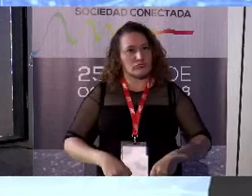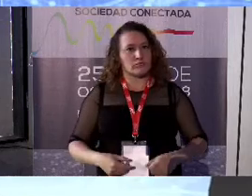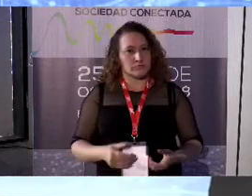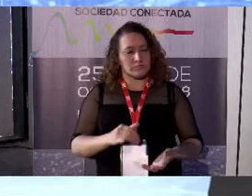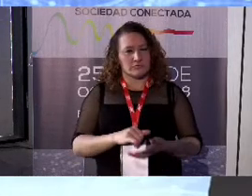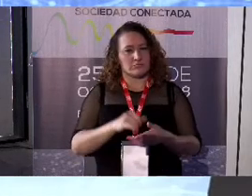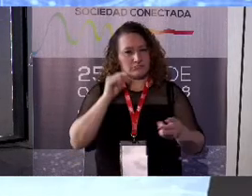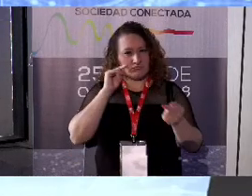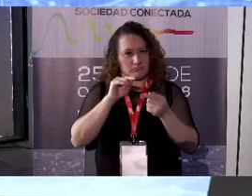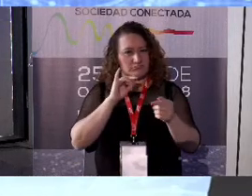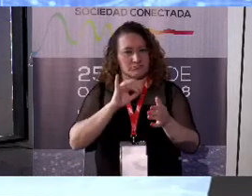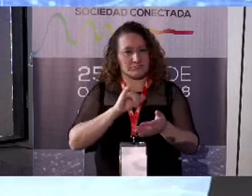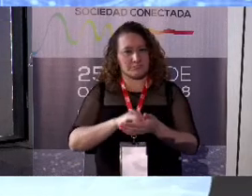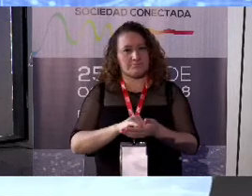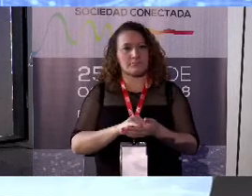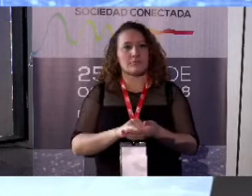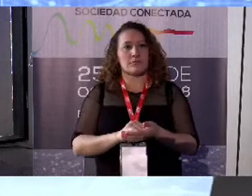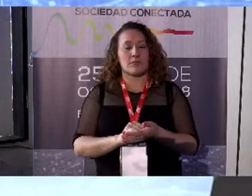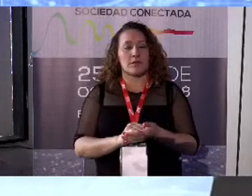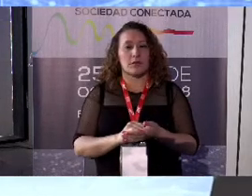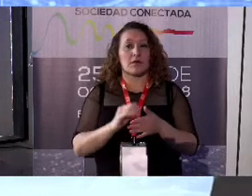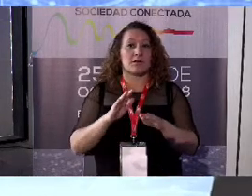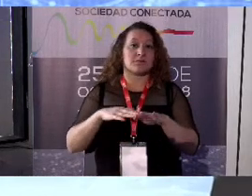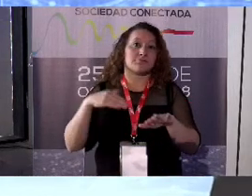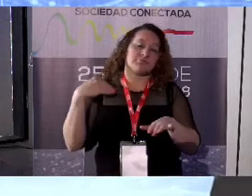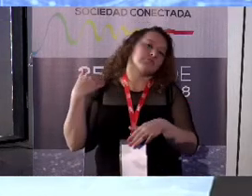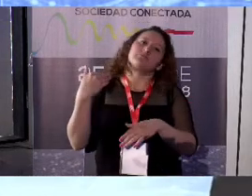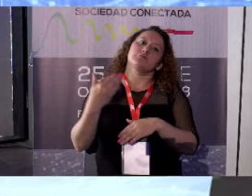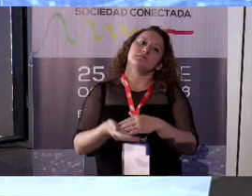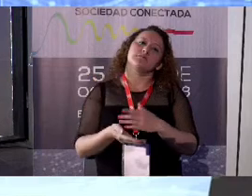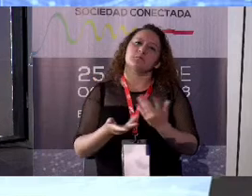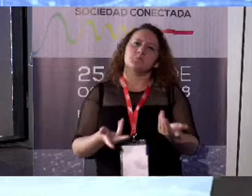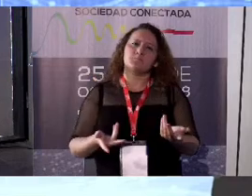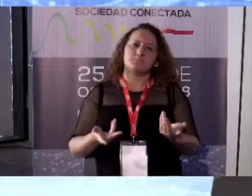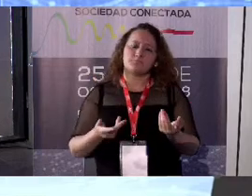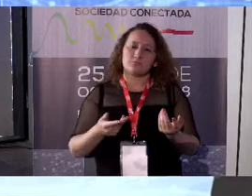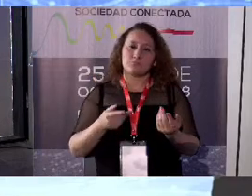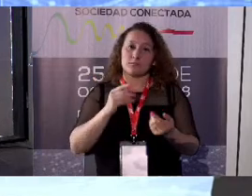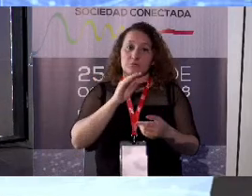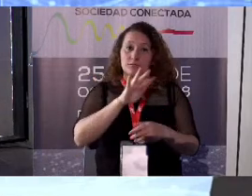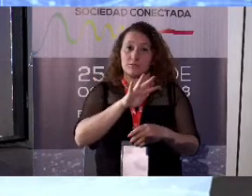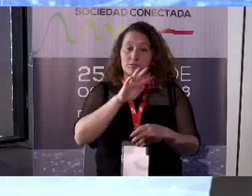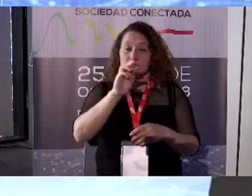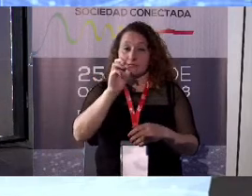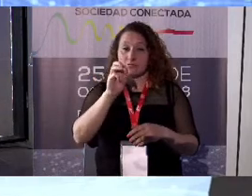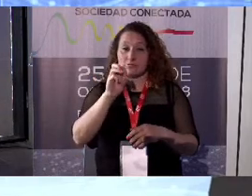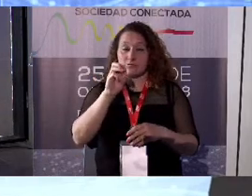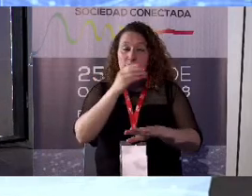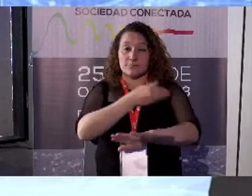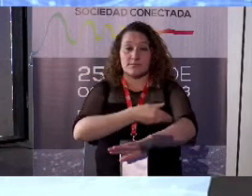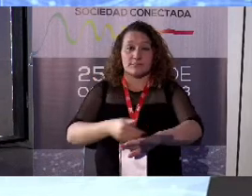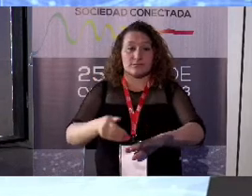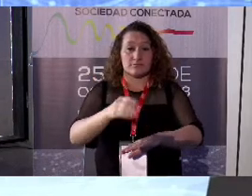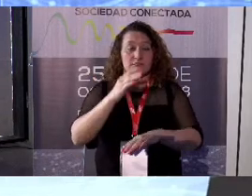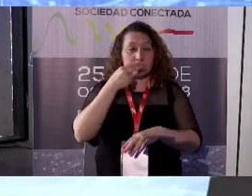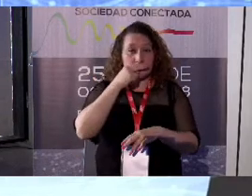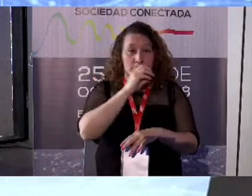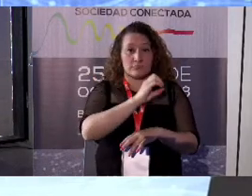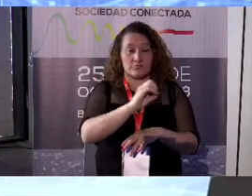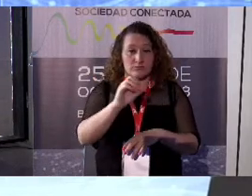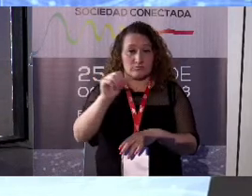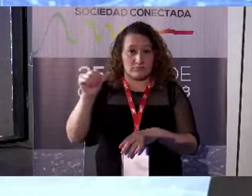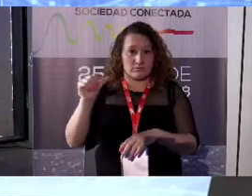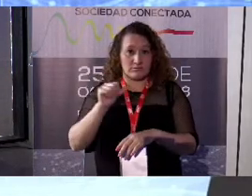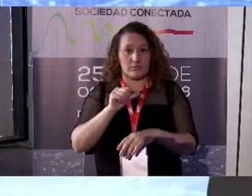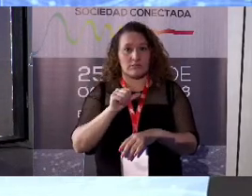objetivo en particular luego se determinó que millones de niños y niñas menores de 5